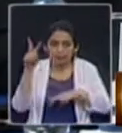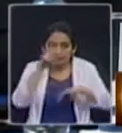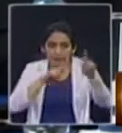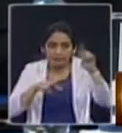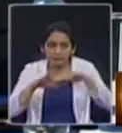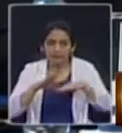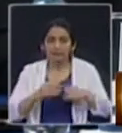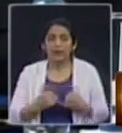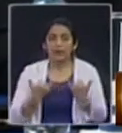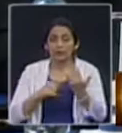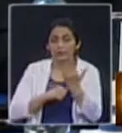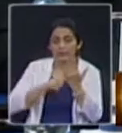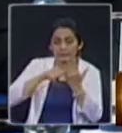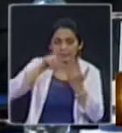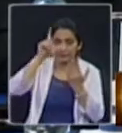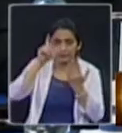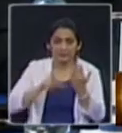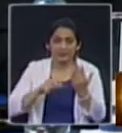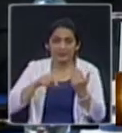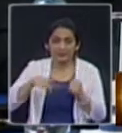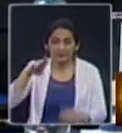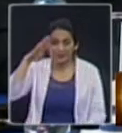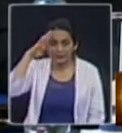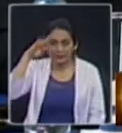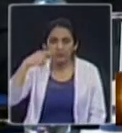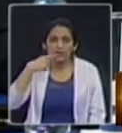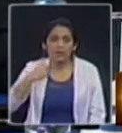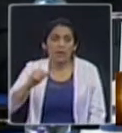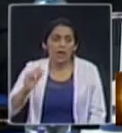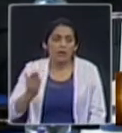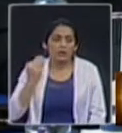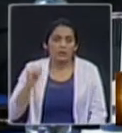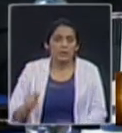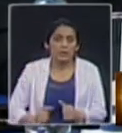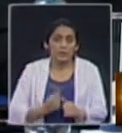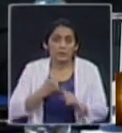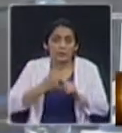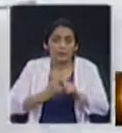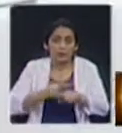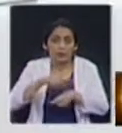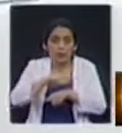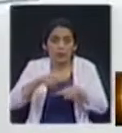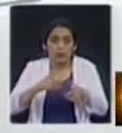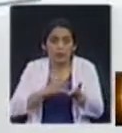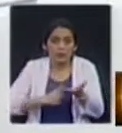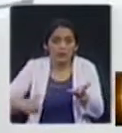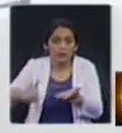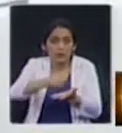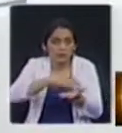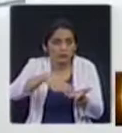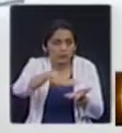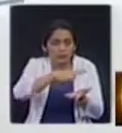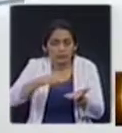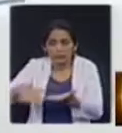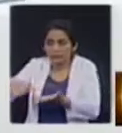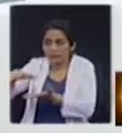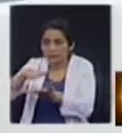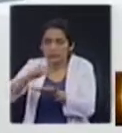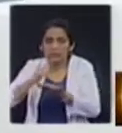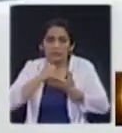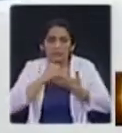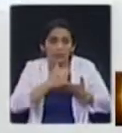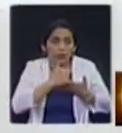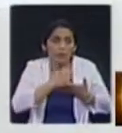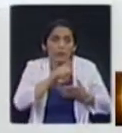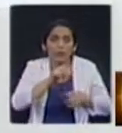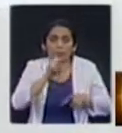Interior, César Navas, señaló que en el primer mes de intervención en dos distritos en Guayaquil se logró la disminución en varios